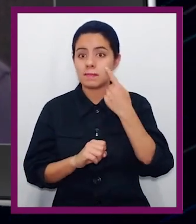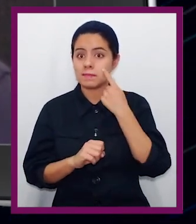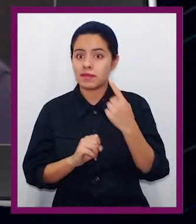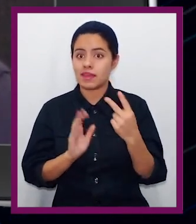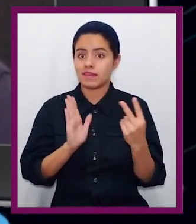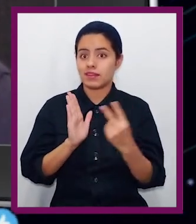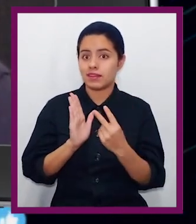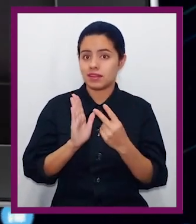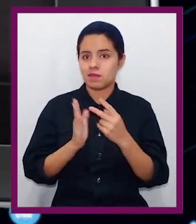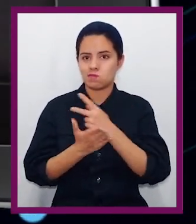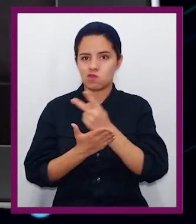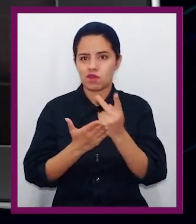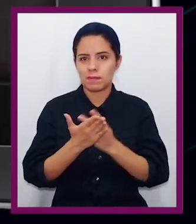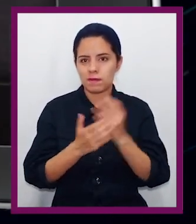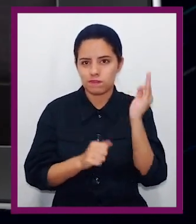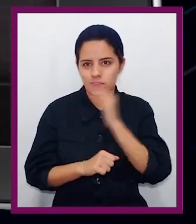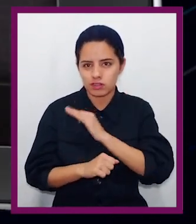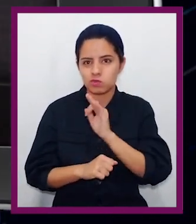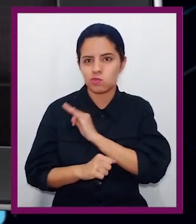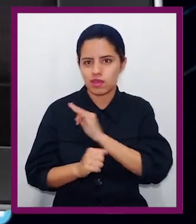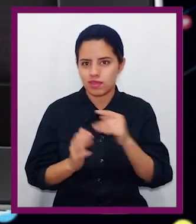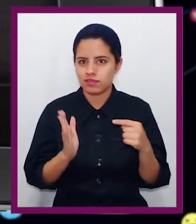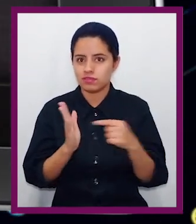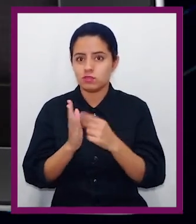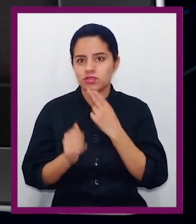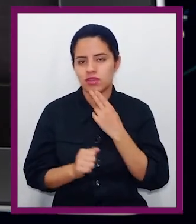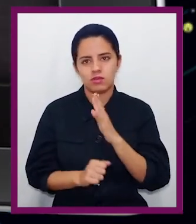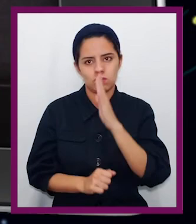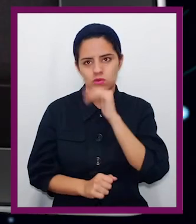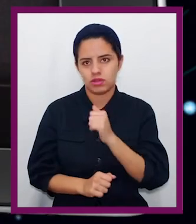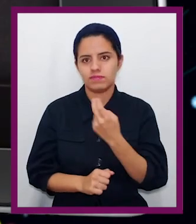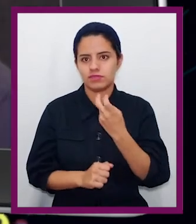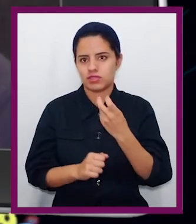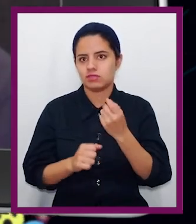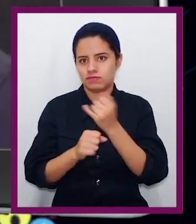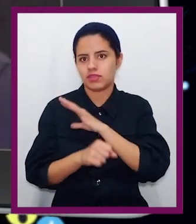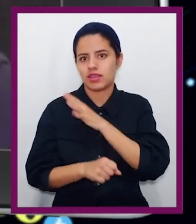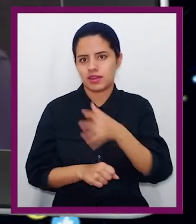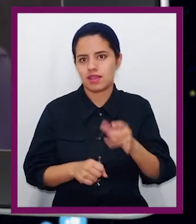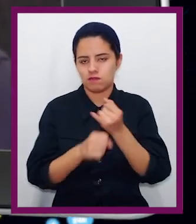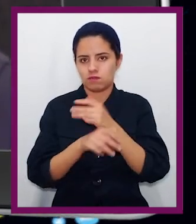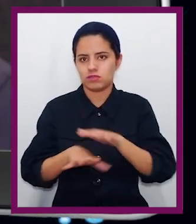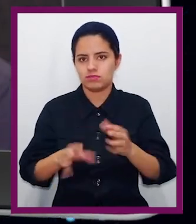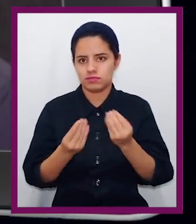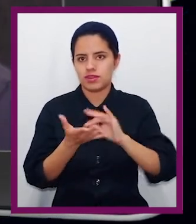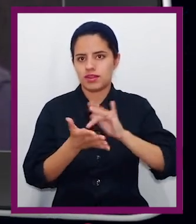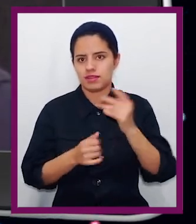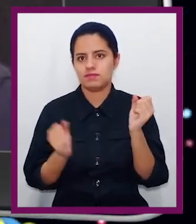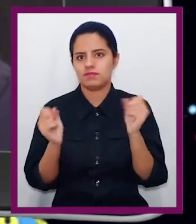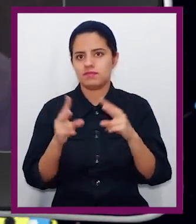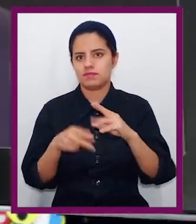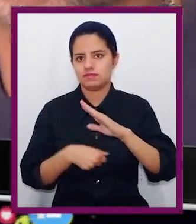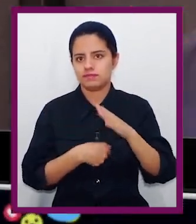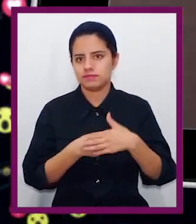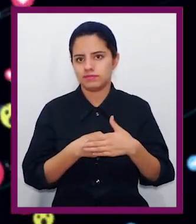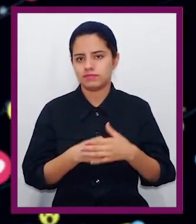artificialmente visualizaciones. Y con eso espero haberles dado un panorama general, amigos. Muchas gracias. Nos vemos en la